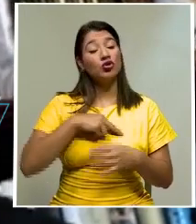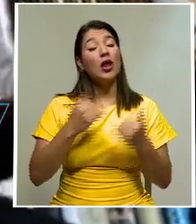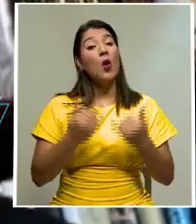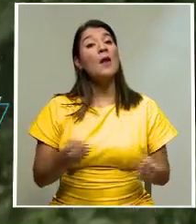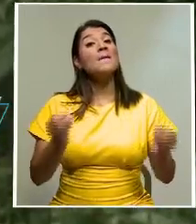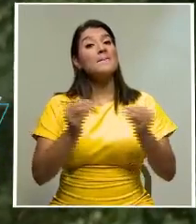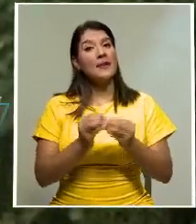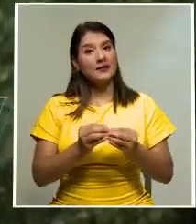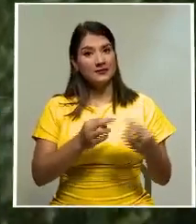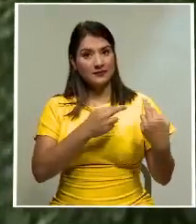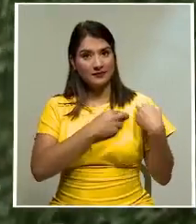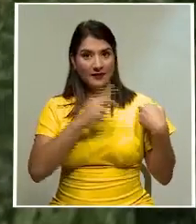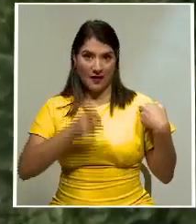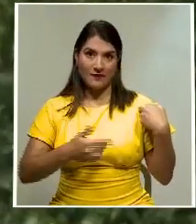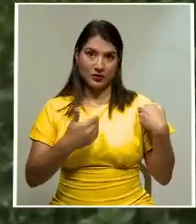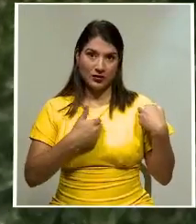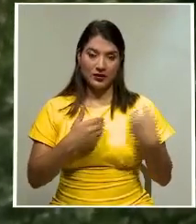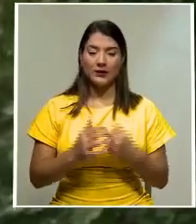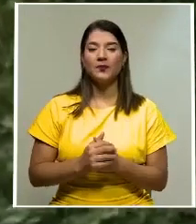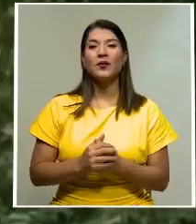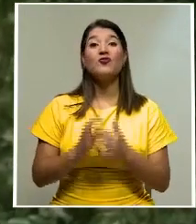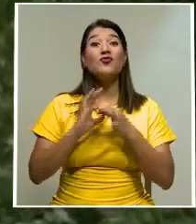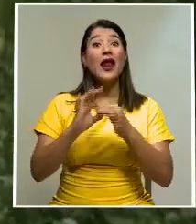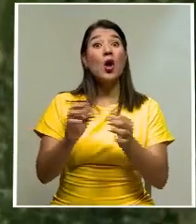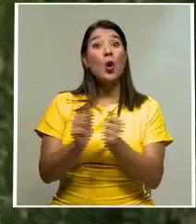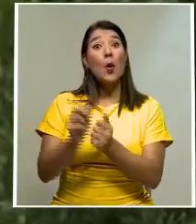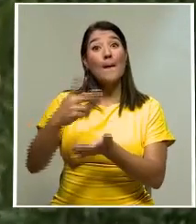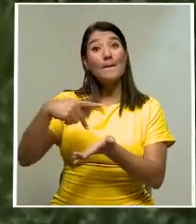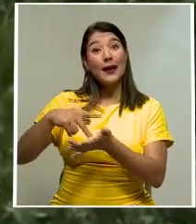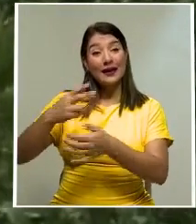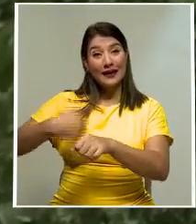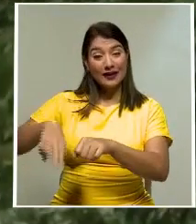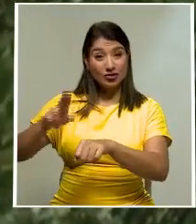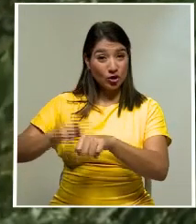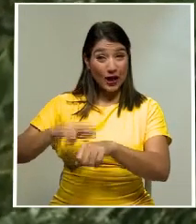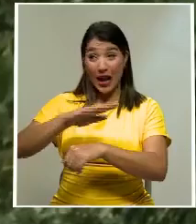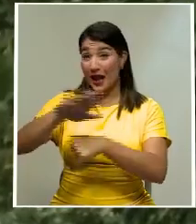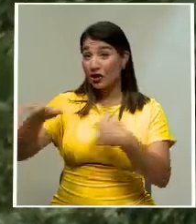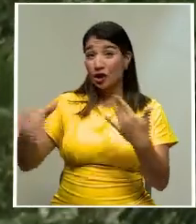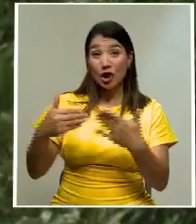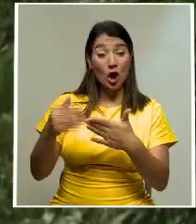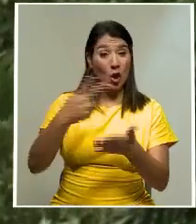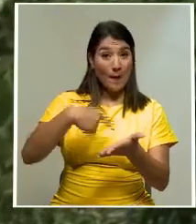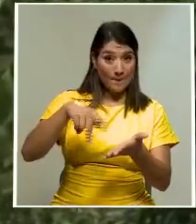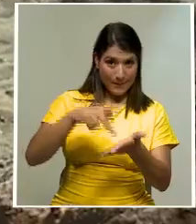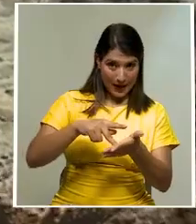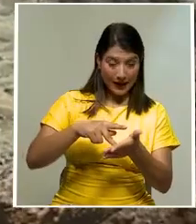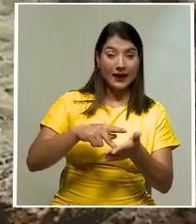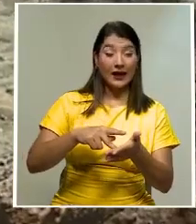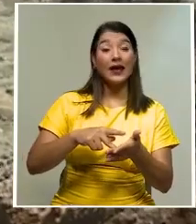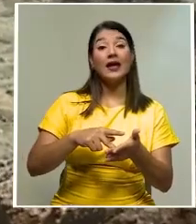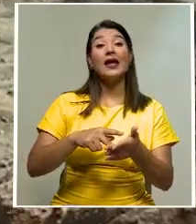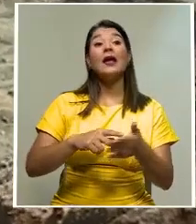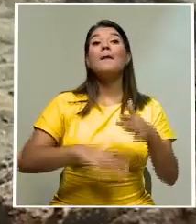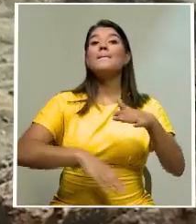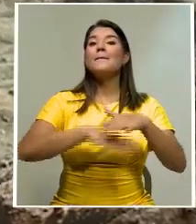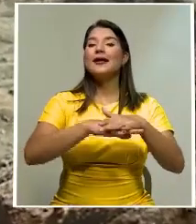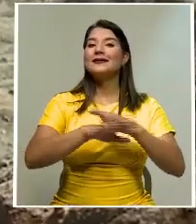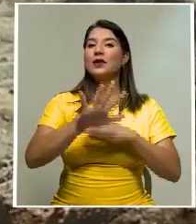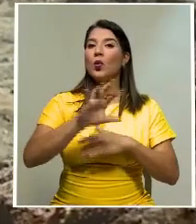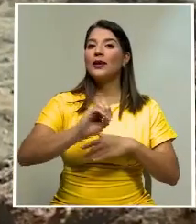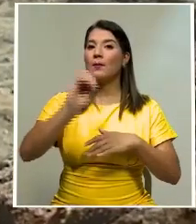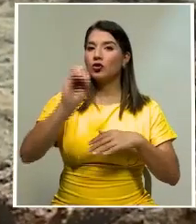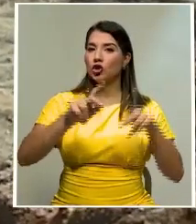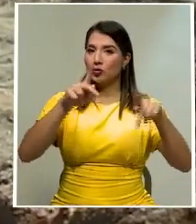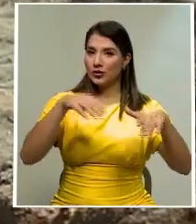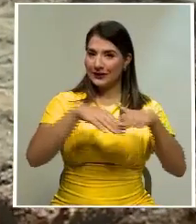responsabilidad. En cuanto a los parques nacionales, todos los parques, con excepción del volcán Poás, deberán recibir solo el 50%. En el